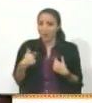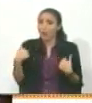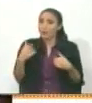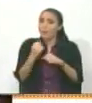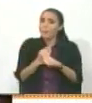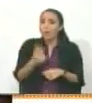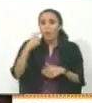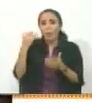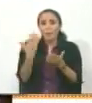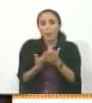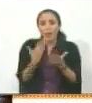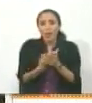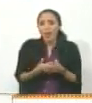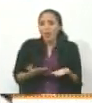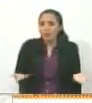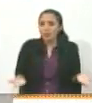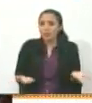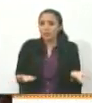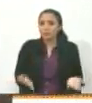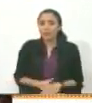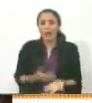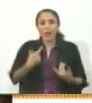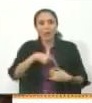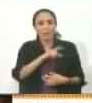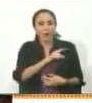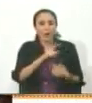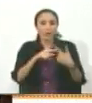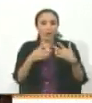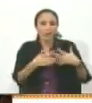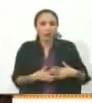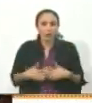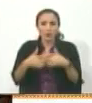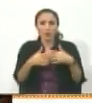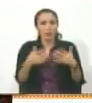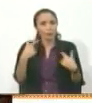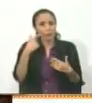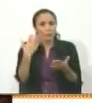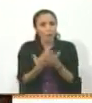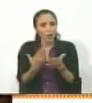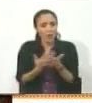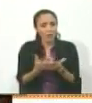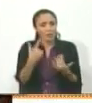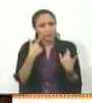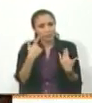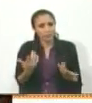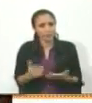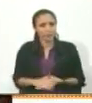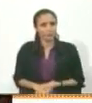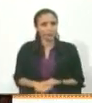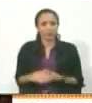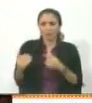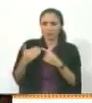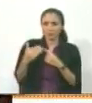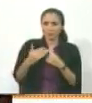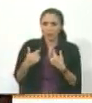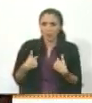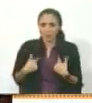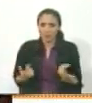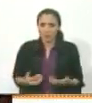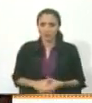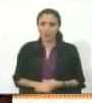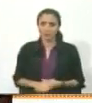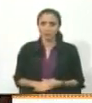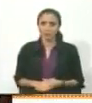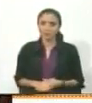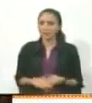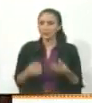pues. A ellos, a los españoles, a los gringos, una sola pruebita de lo que me acusan a mí, de todas las barbaridades que me han